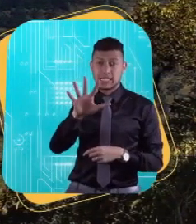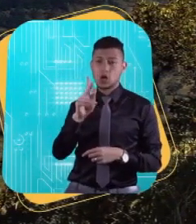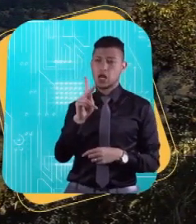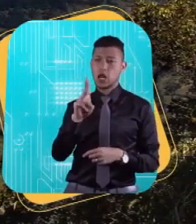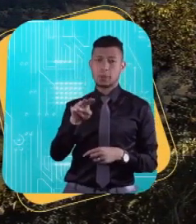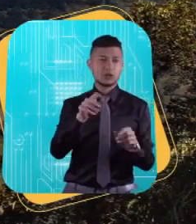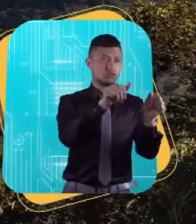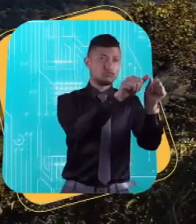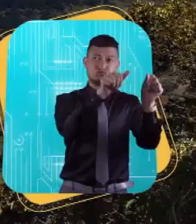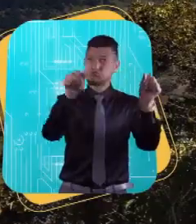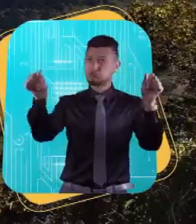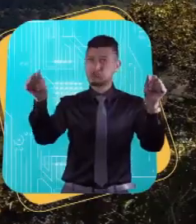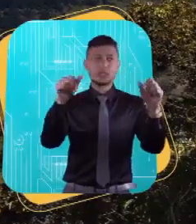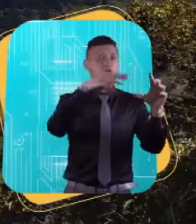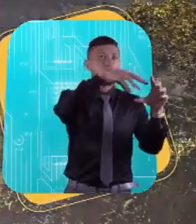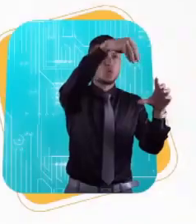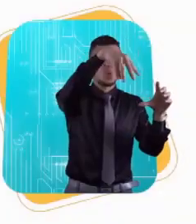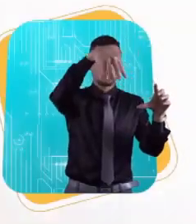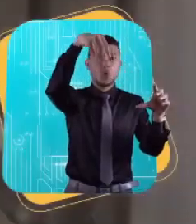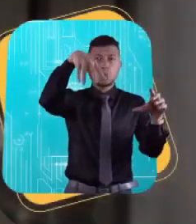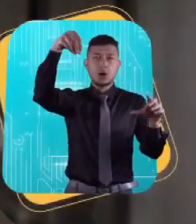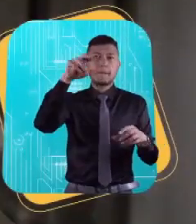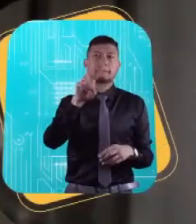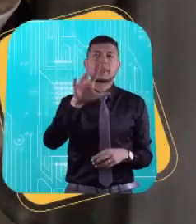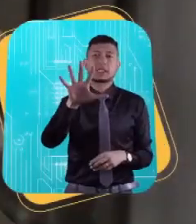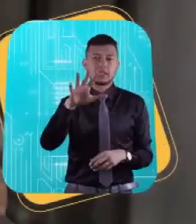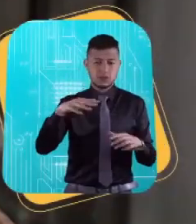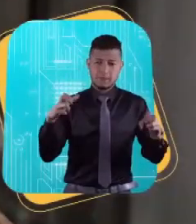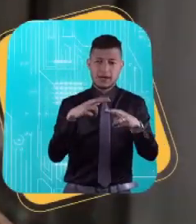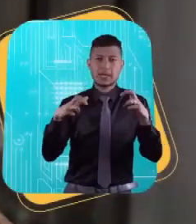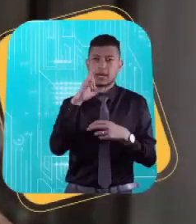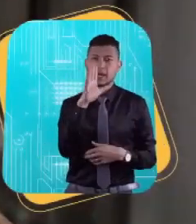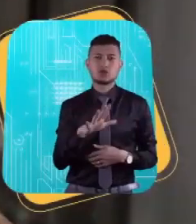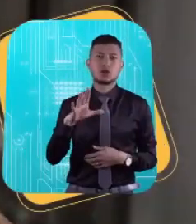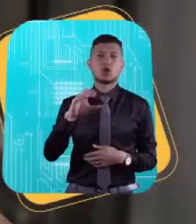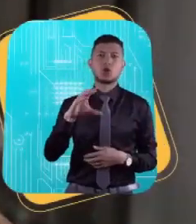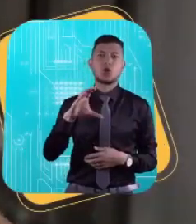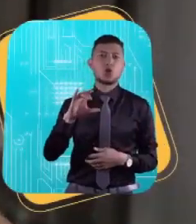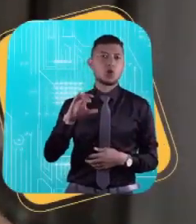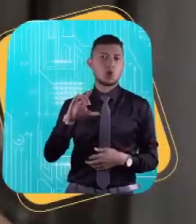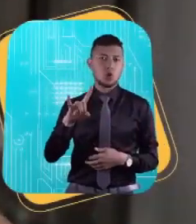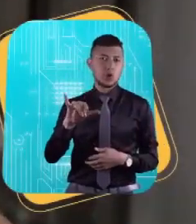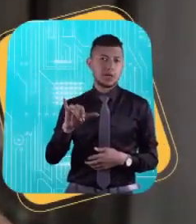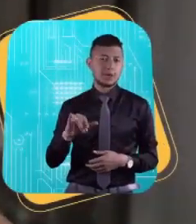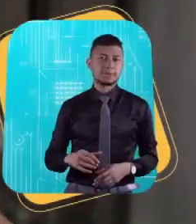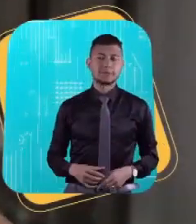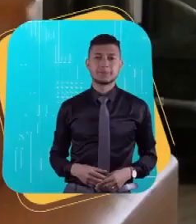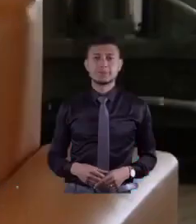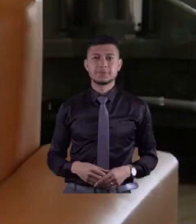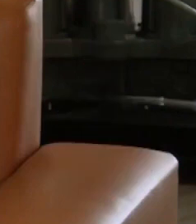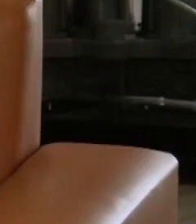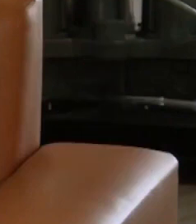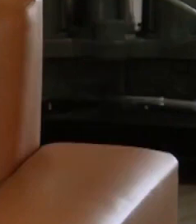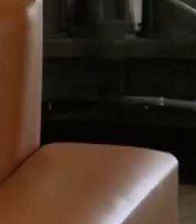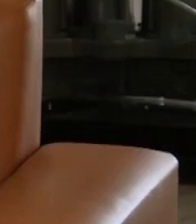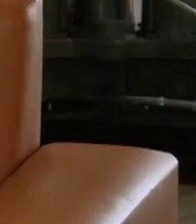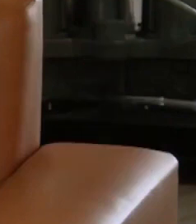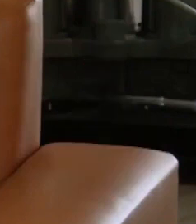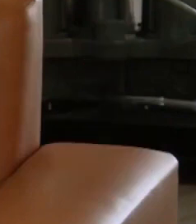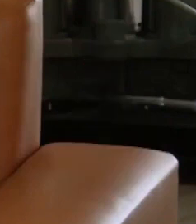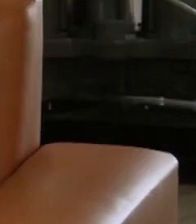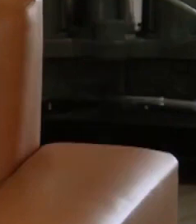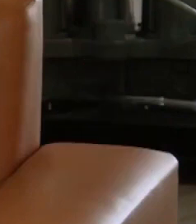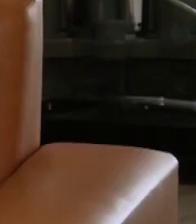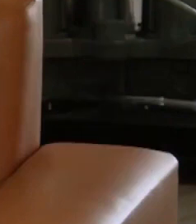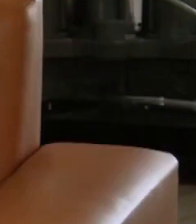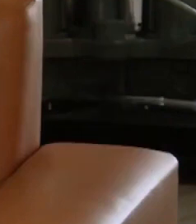foto. 25 kilómetros, 25 picos de nevados están ahí en la Sierra Nevada de Huicana en el Parque Nacional del Cocuy. Ya para ir